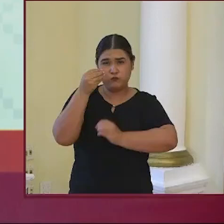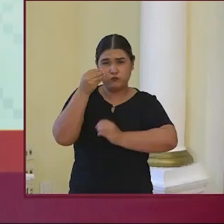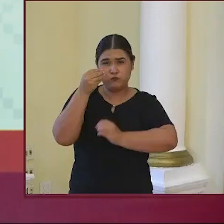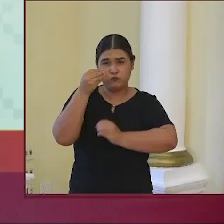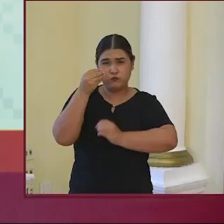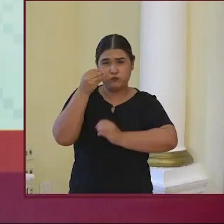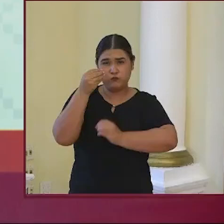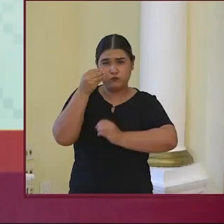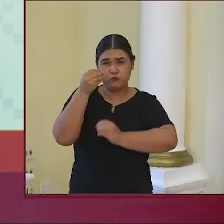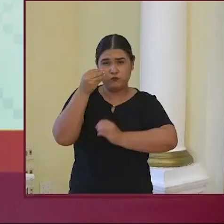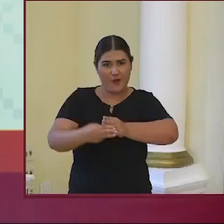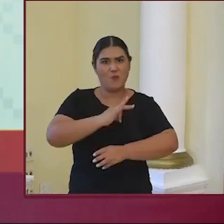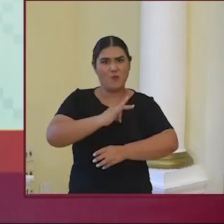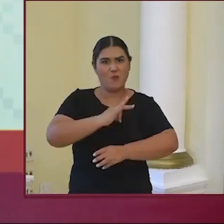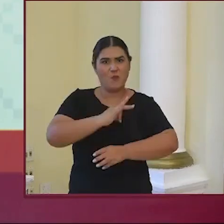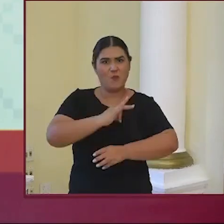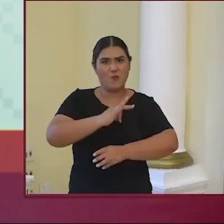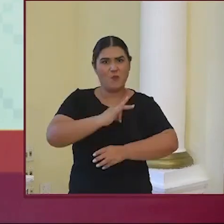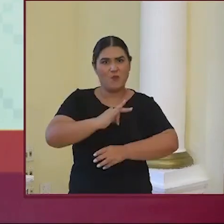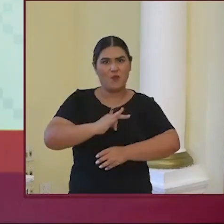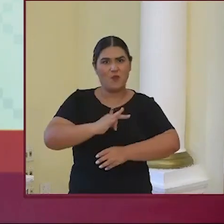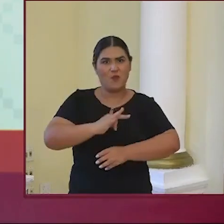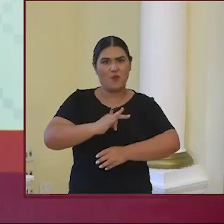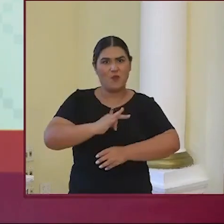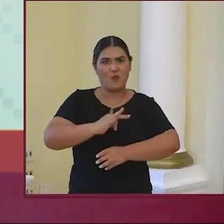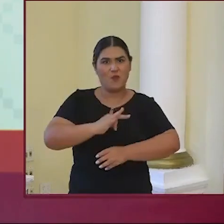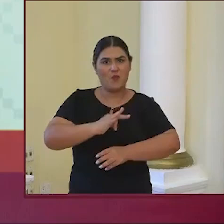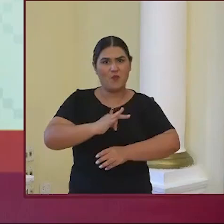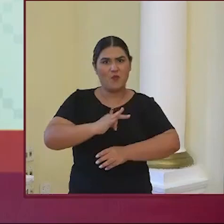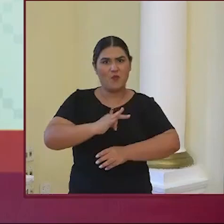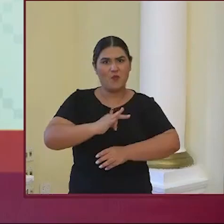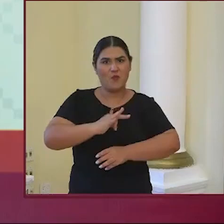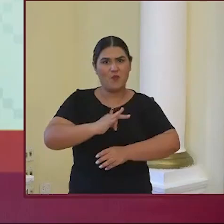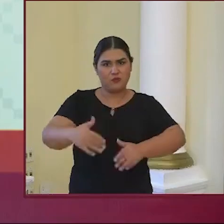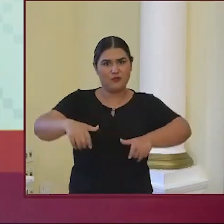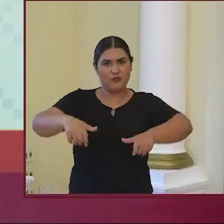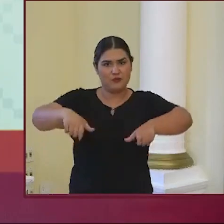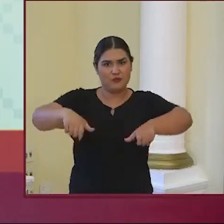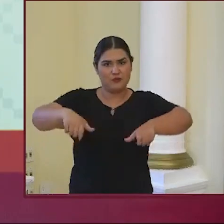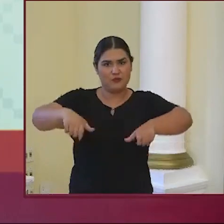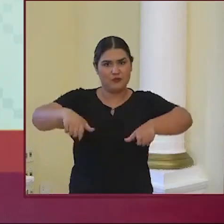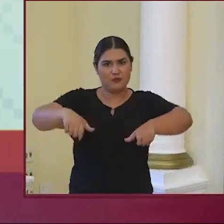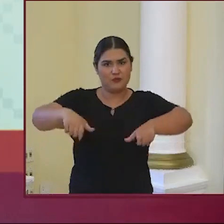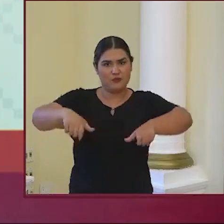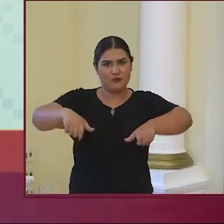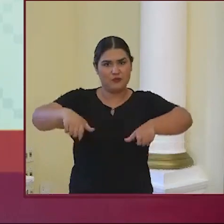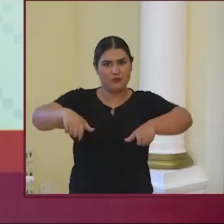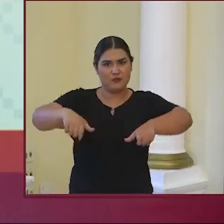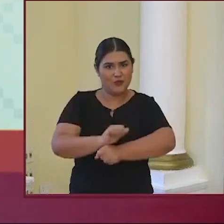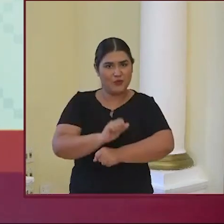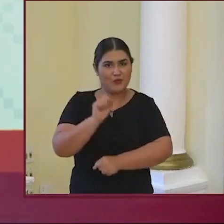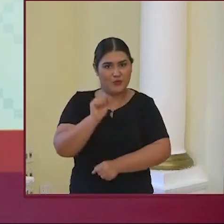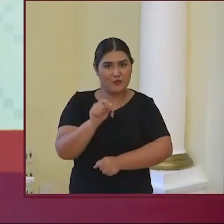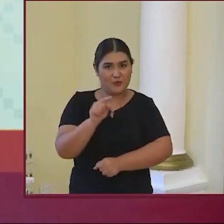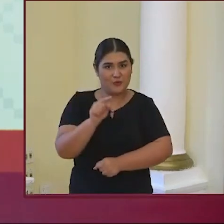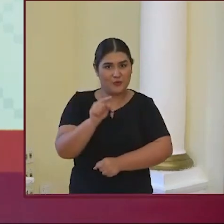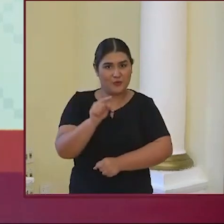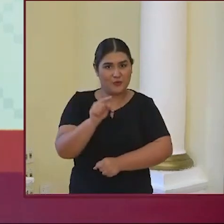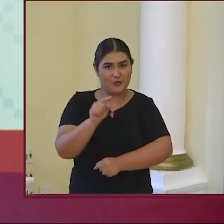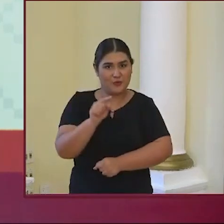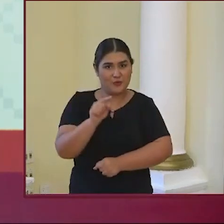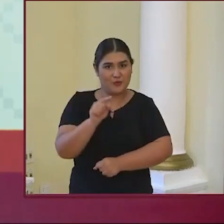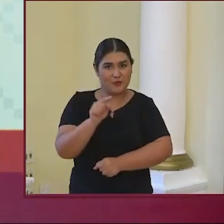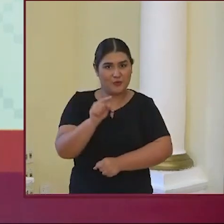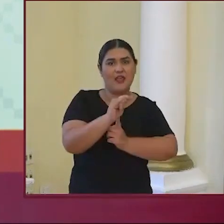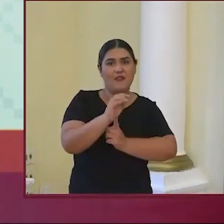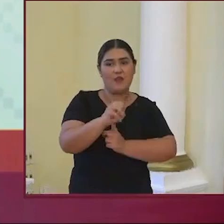componentes de una batería, particularmente litio y grafito, que son dos de los componentes